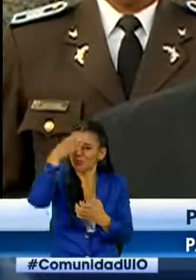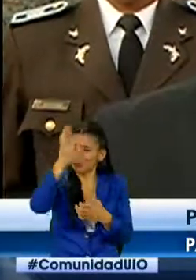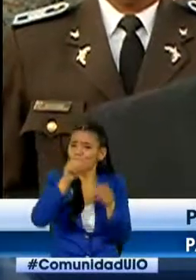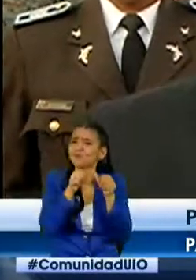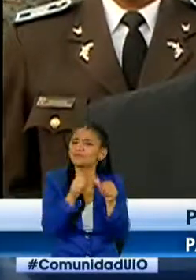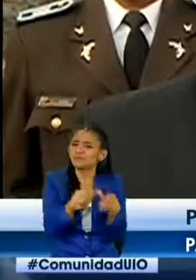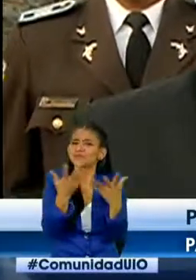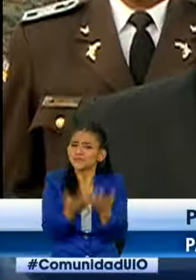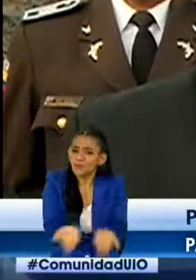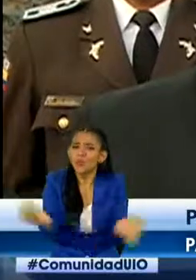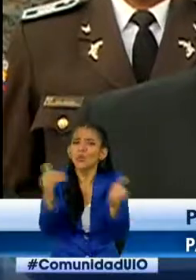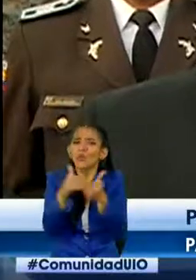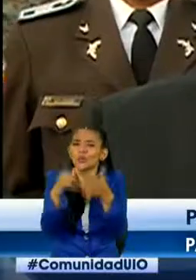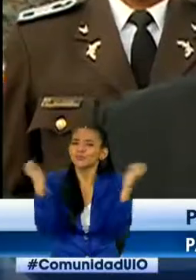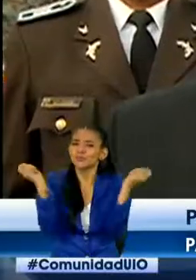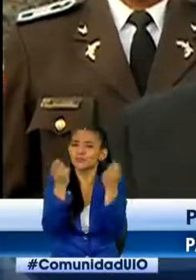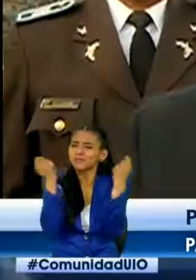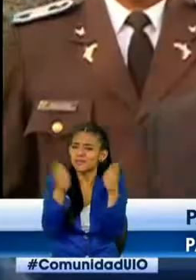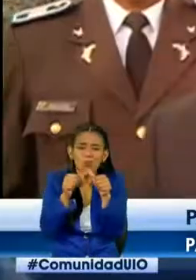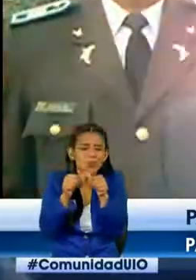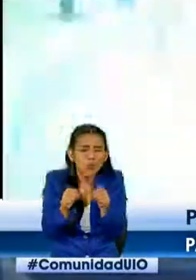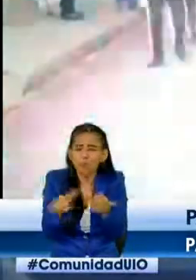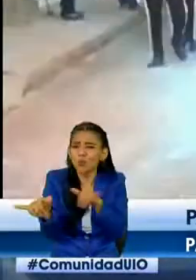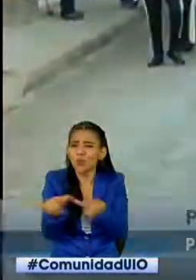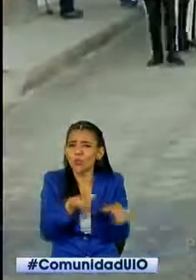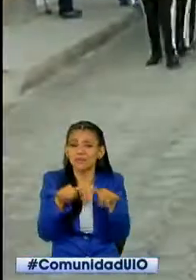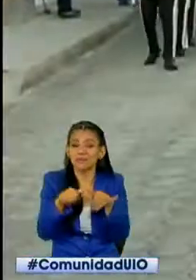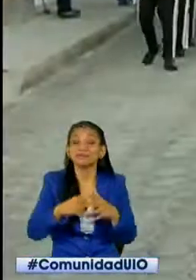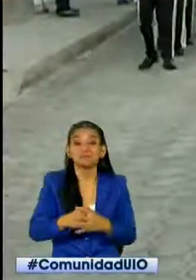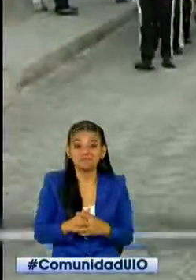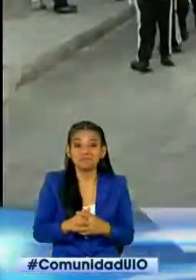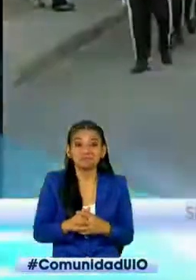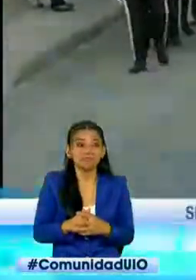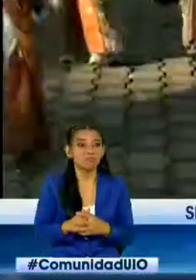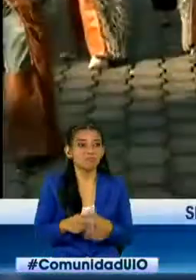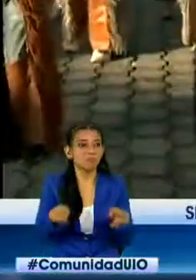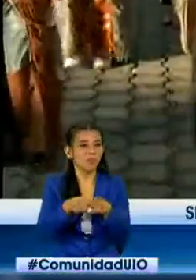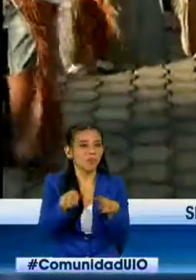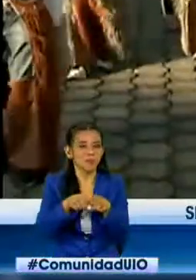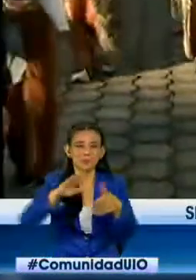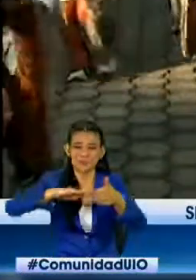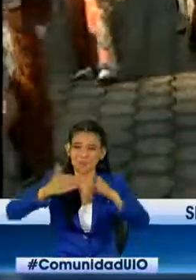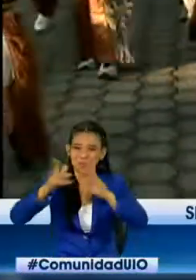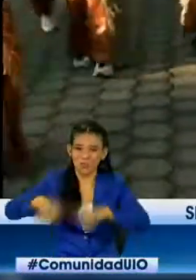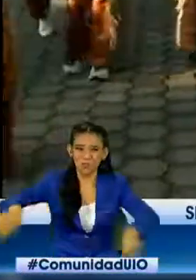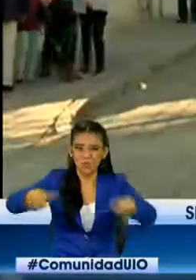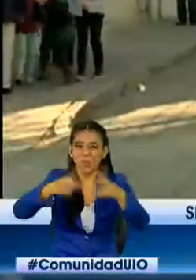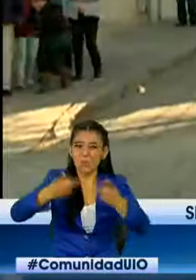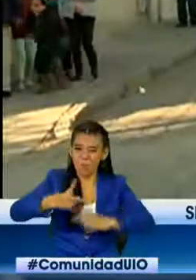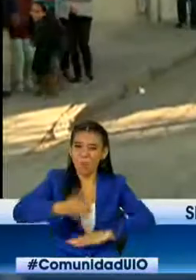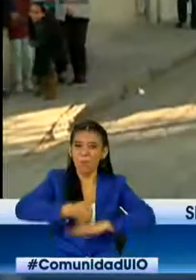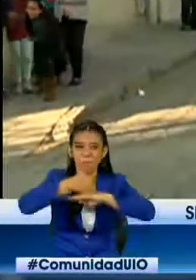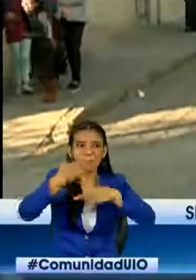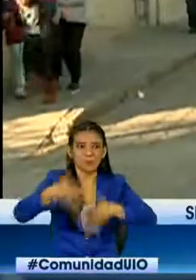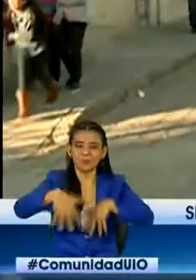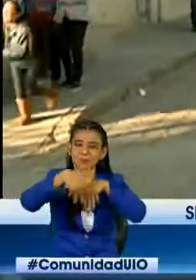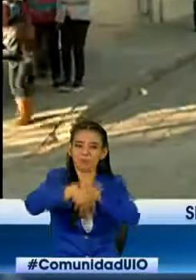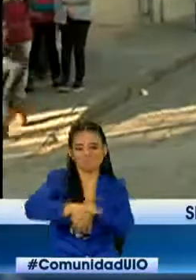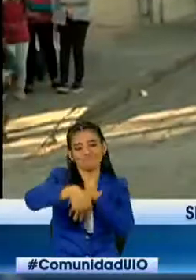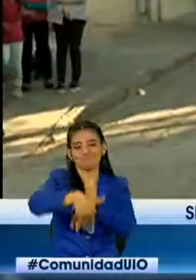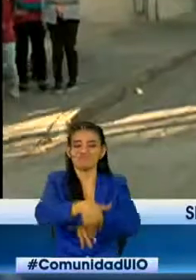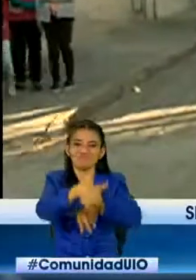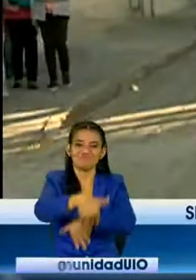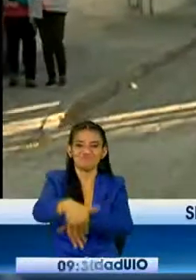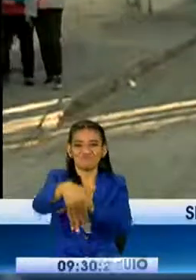queremos volver a celebrar, pues obviamente, esa manifestación. En ese contexto, tanto comuneros como la autoridad desfilan en el sitio dando